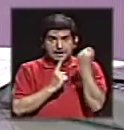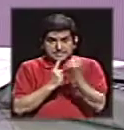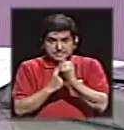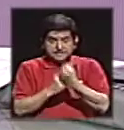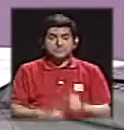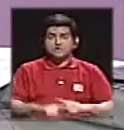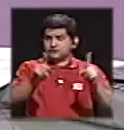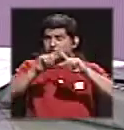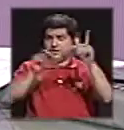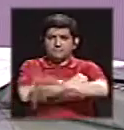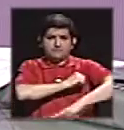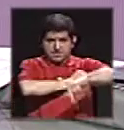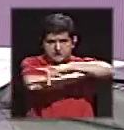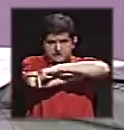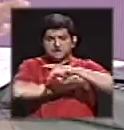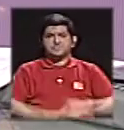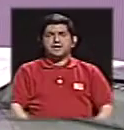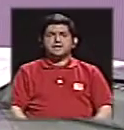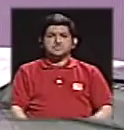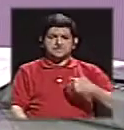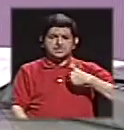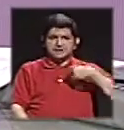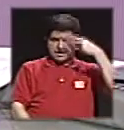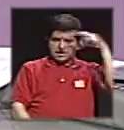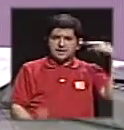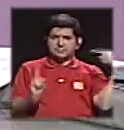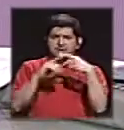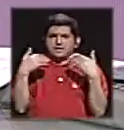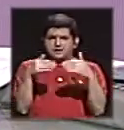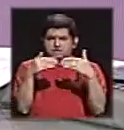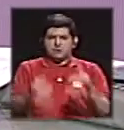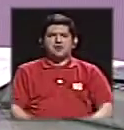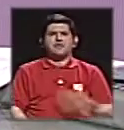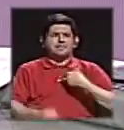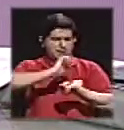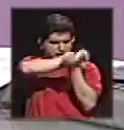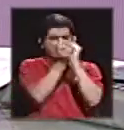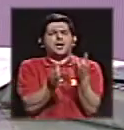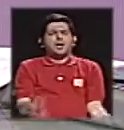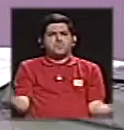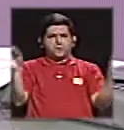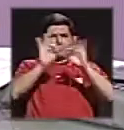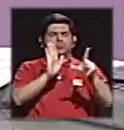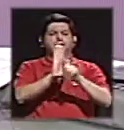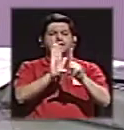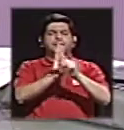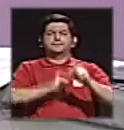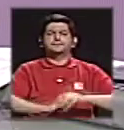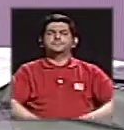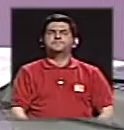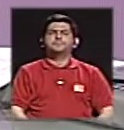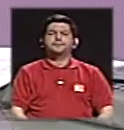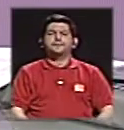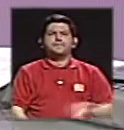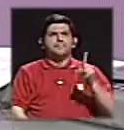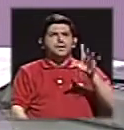en varios países de Mesoamérica, donde ha habido cambios importantes en la legislación. O sea, en